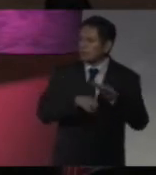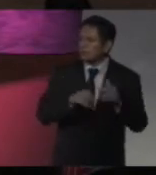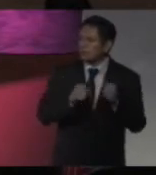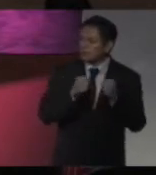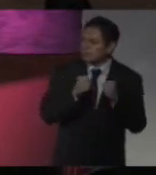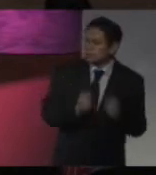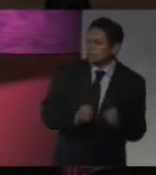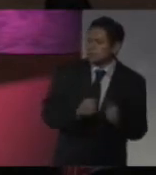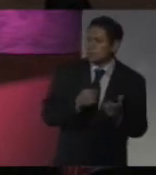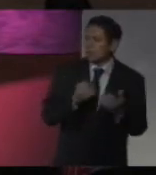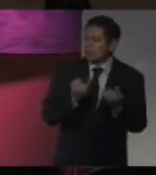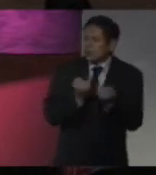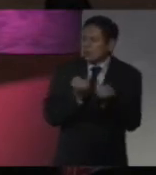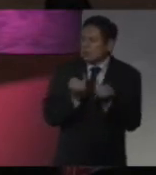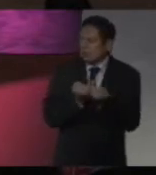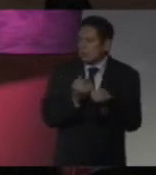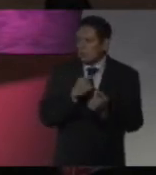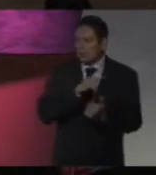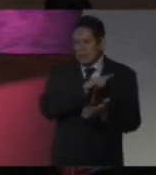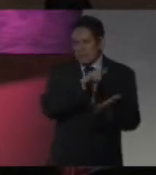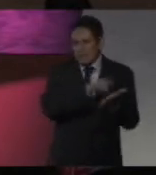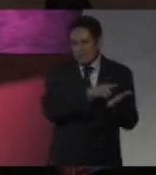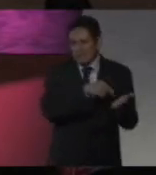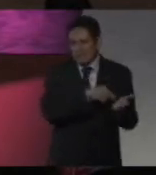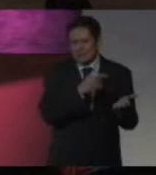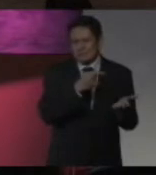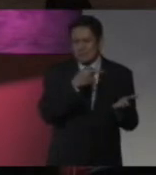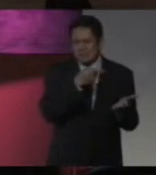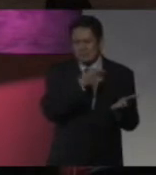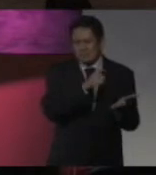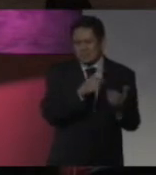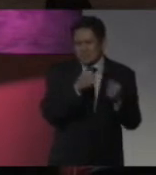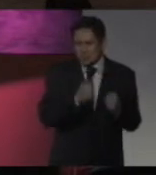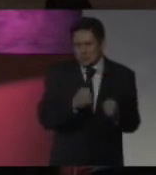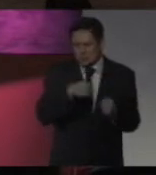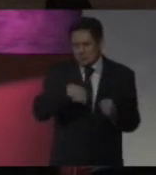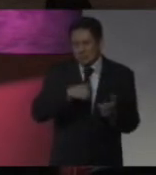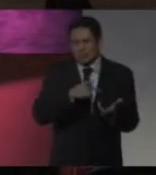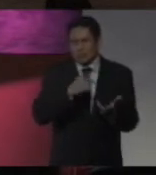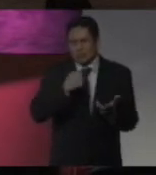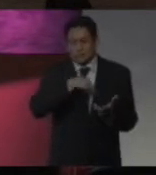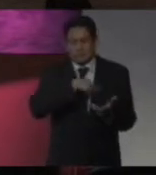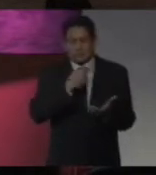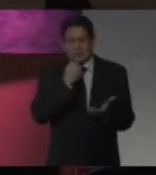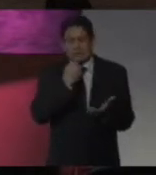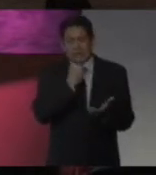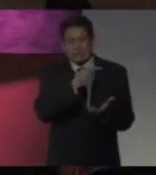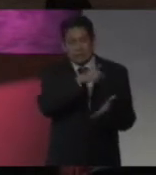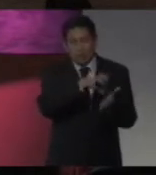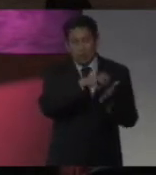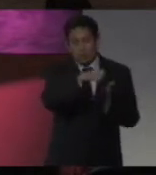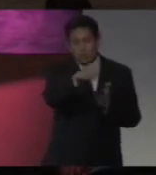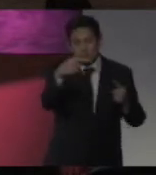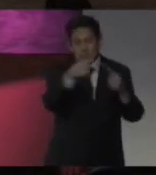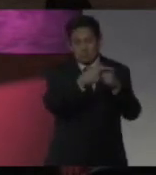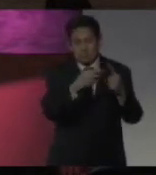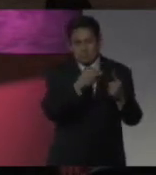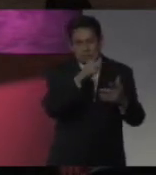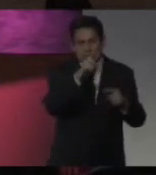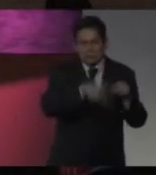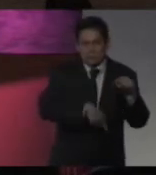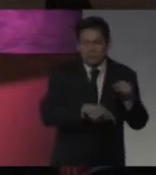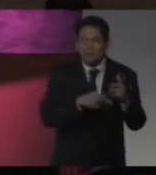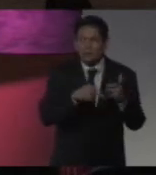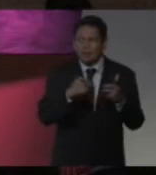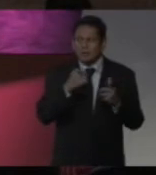para declarar inconstitucional esa ley de seguridad interior, me preguntaba específicamente sobre las controversias. Yo no sé si al decir controversias